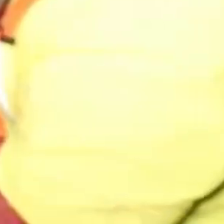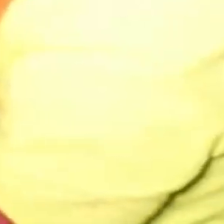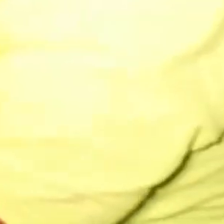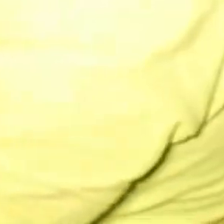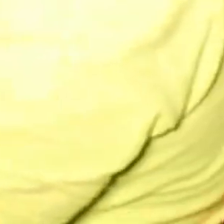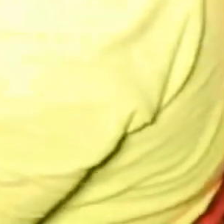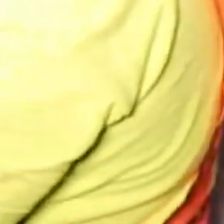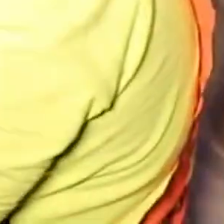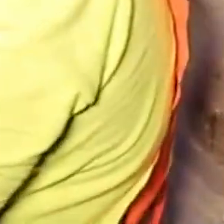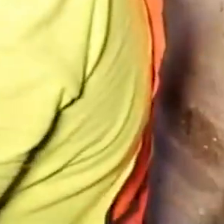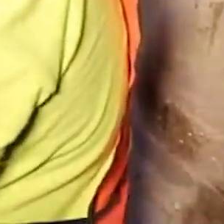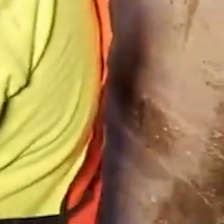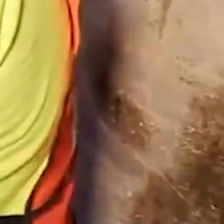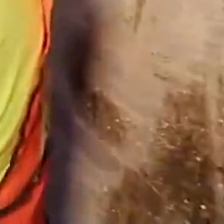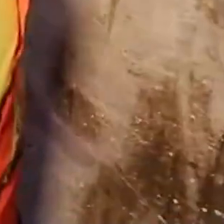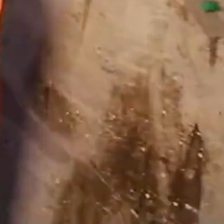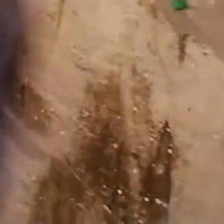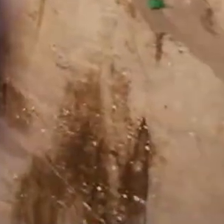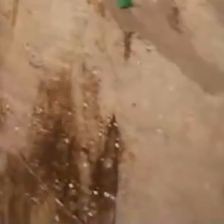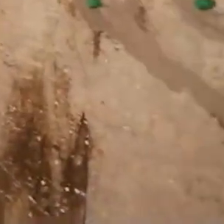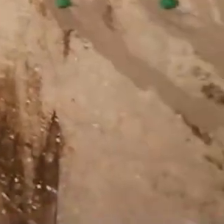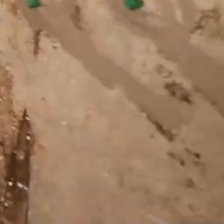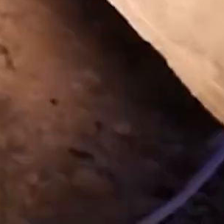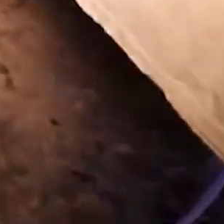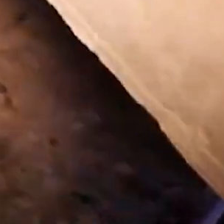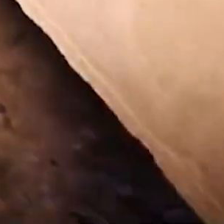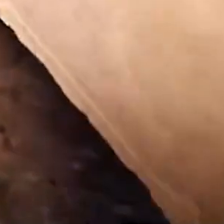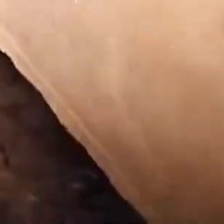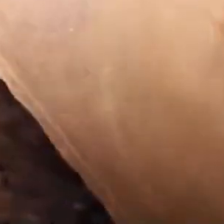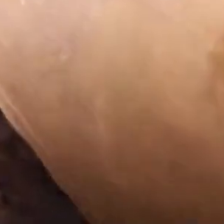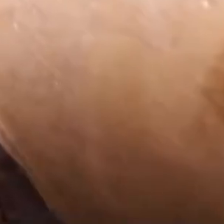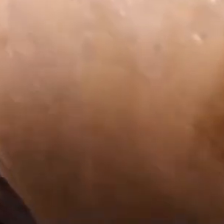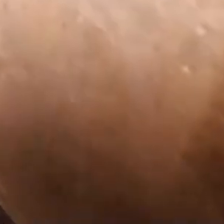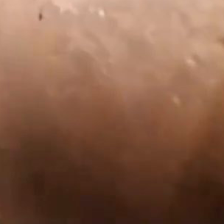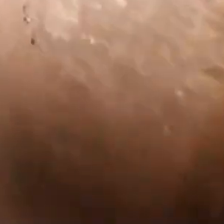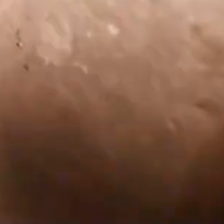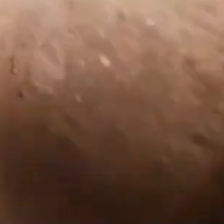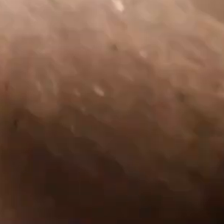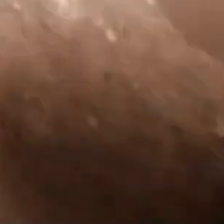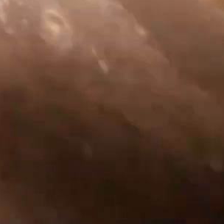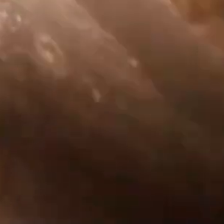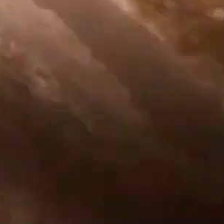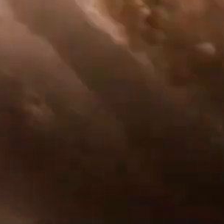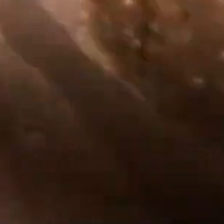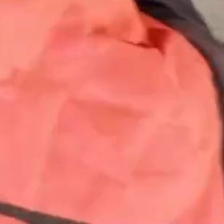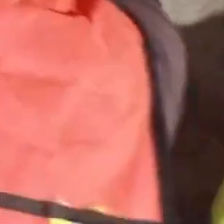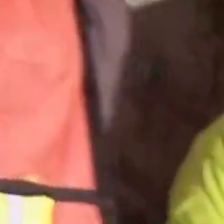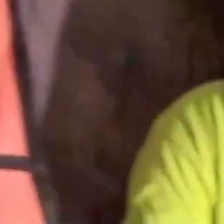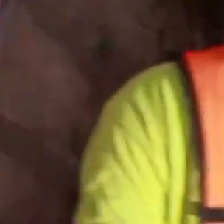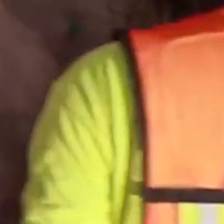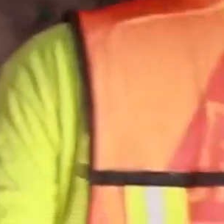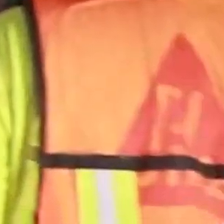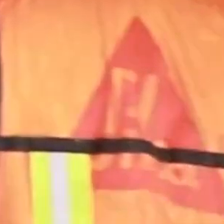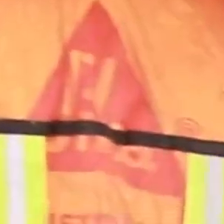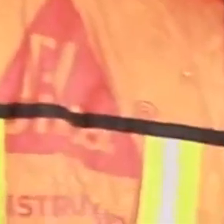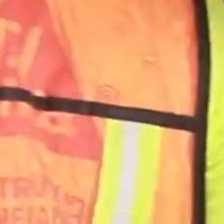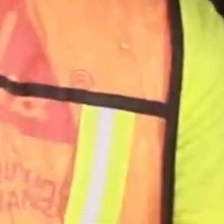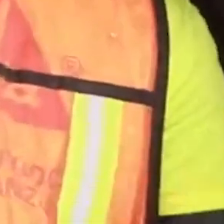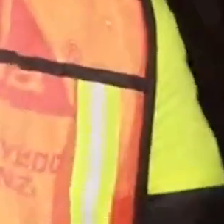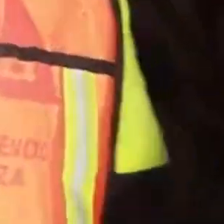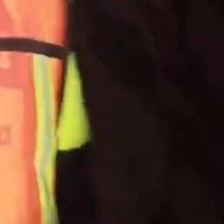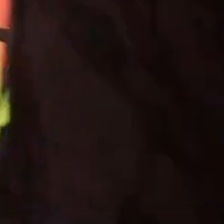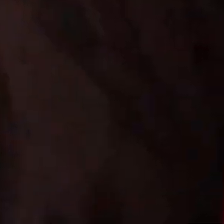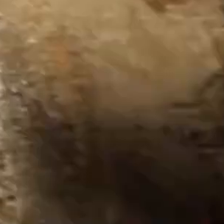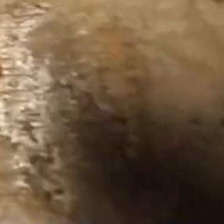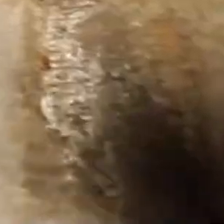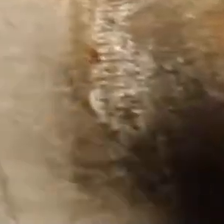hundimientos diferenciales de la zona. La Terminal 2 del Aeropuerto Internacional de la Ciudad de México será monitoreada continuamente